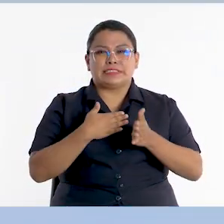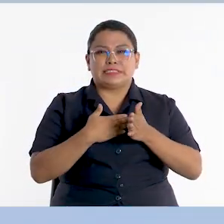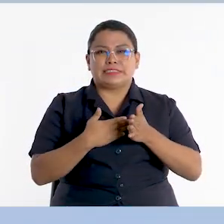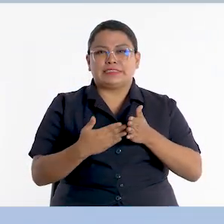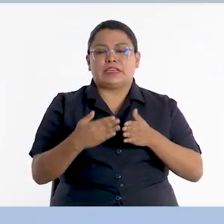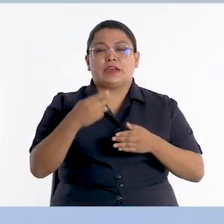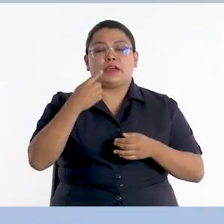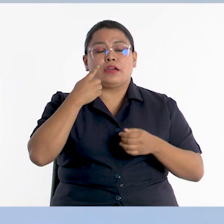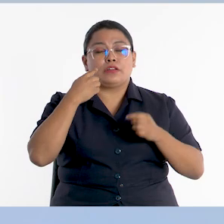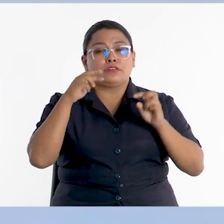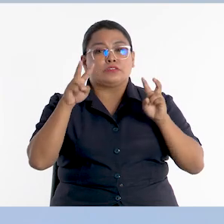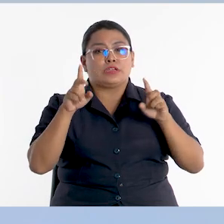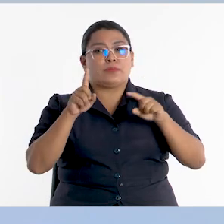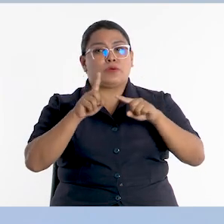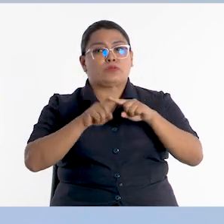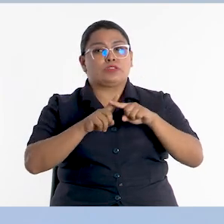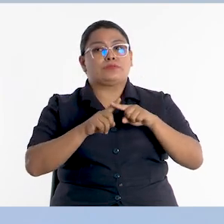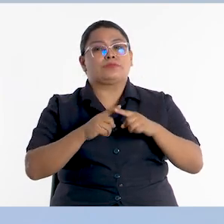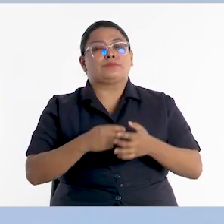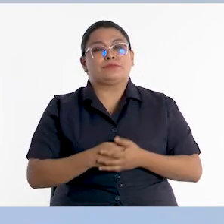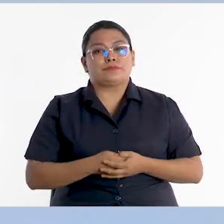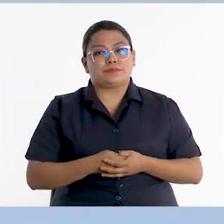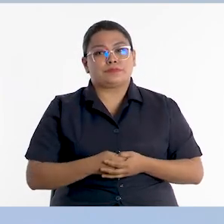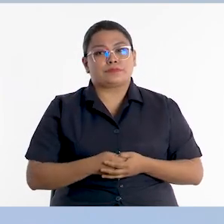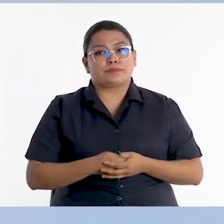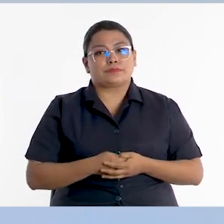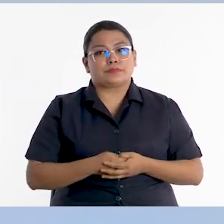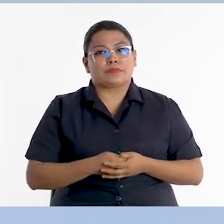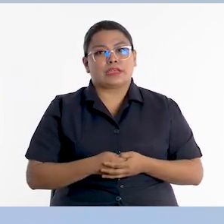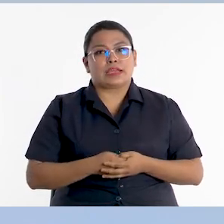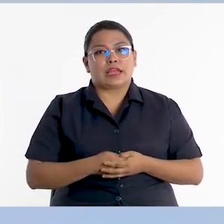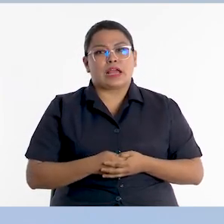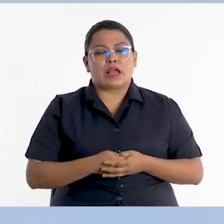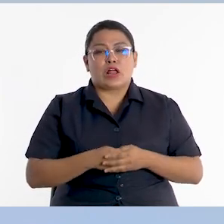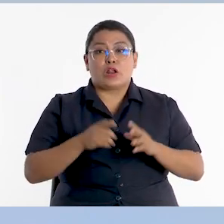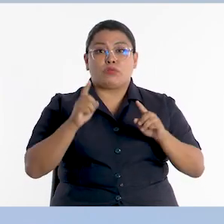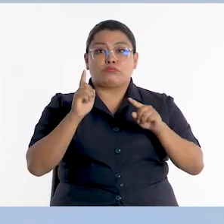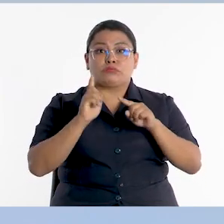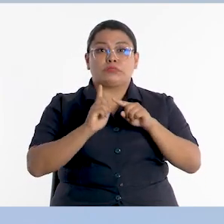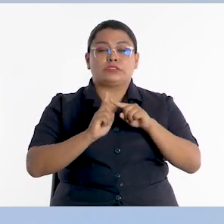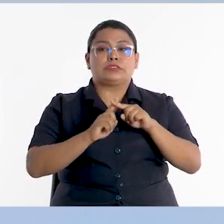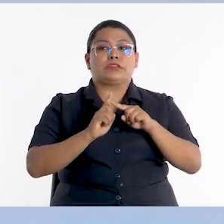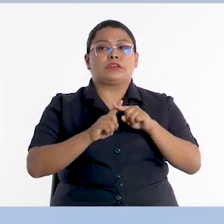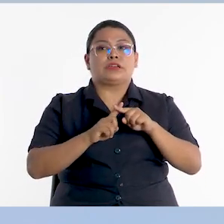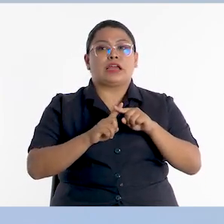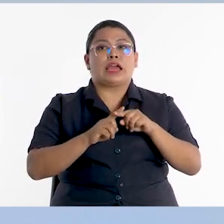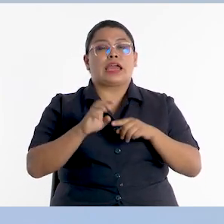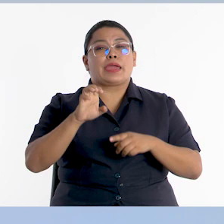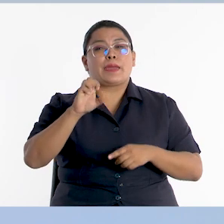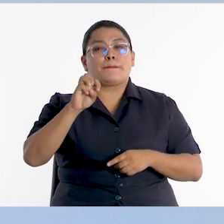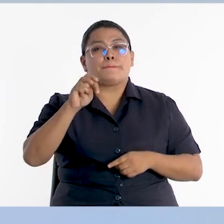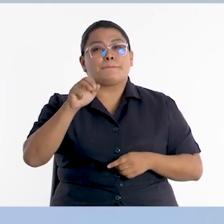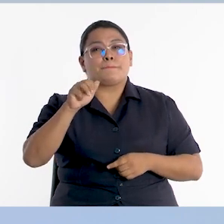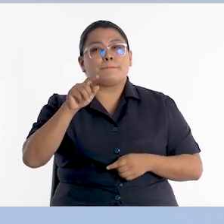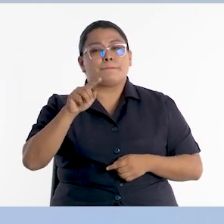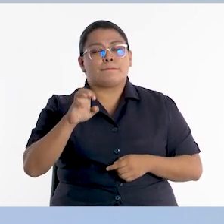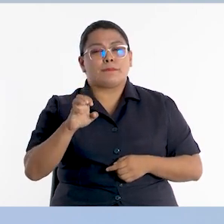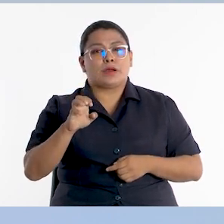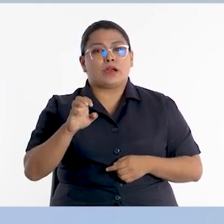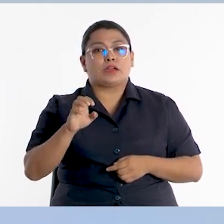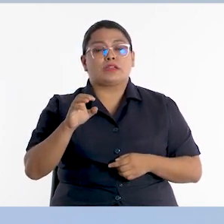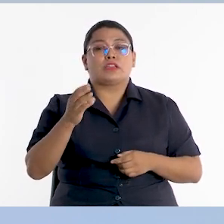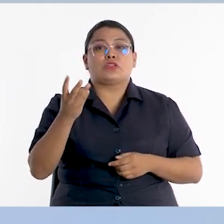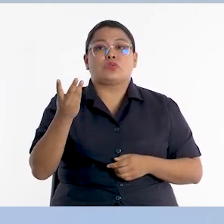Iniciemos hablando sobre la multiplicación. Al introducir la multiplicación, en SMATE se adopta el sentido